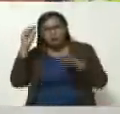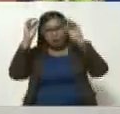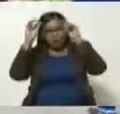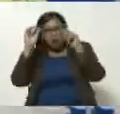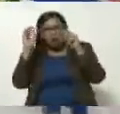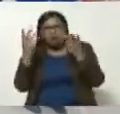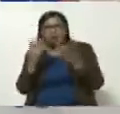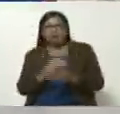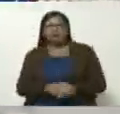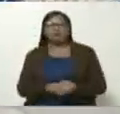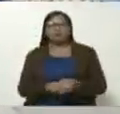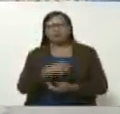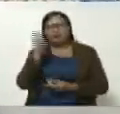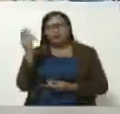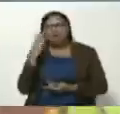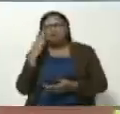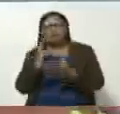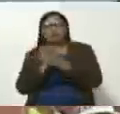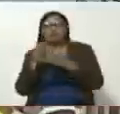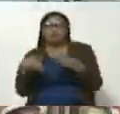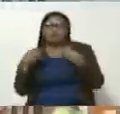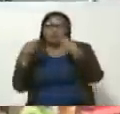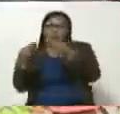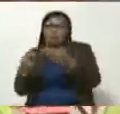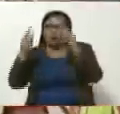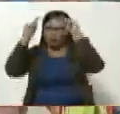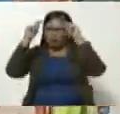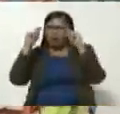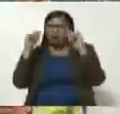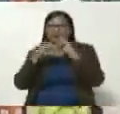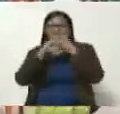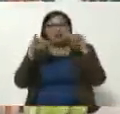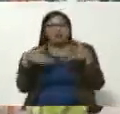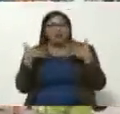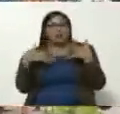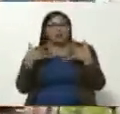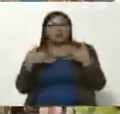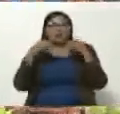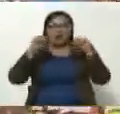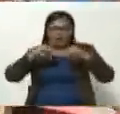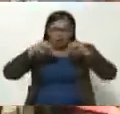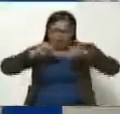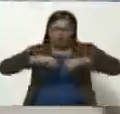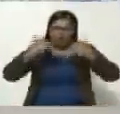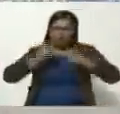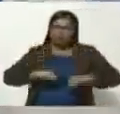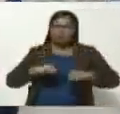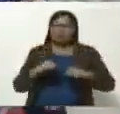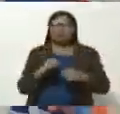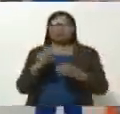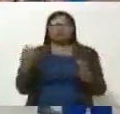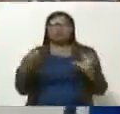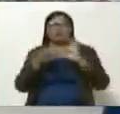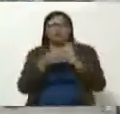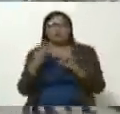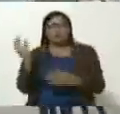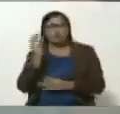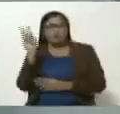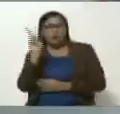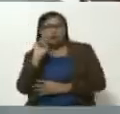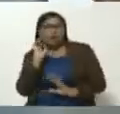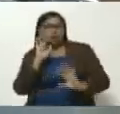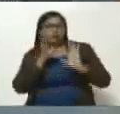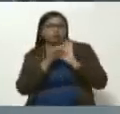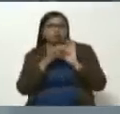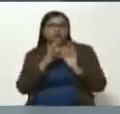ahí? Se la quitamos a la compañera Hortensia y venga, señor, tome su gorrita. Y él feliz y contento y que no, ahora sí, Pequivén, Monómeros, Colombia y Venezuela. De verdad